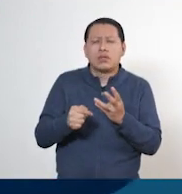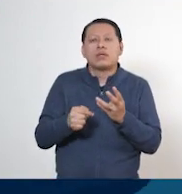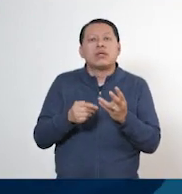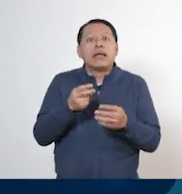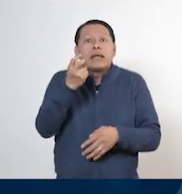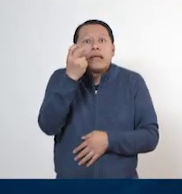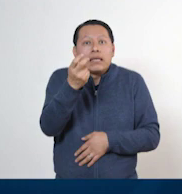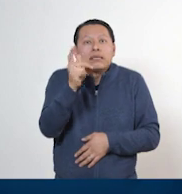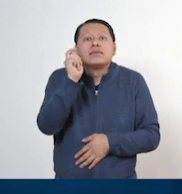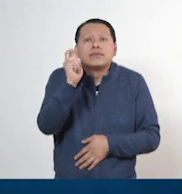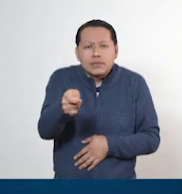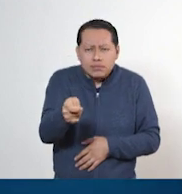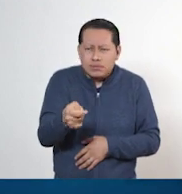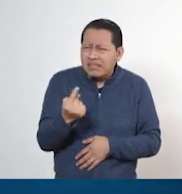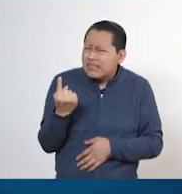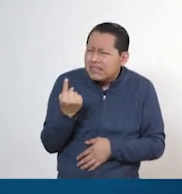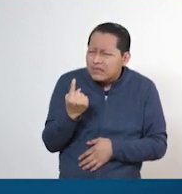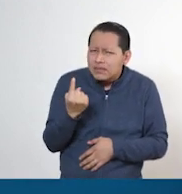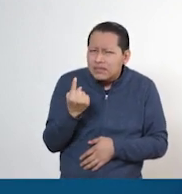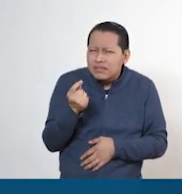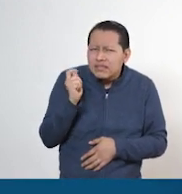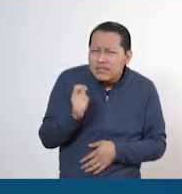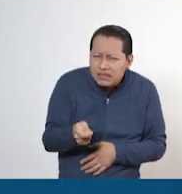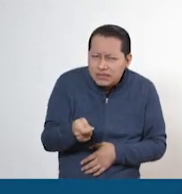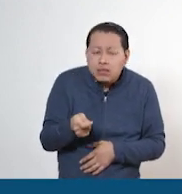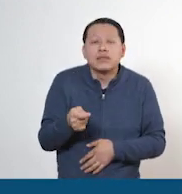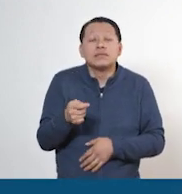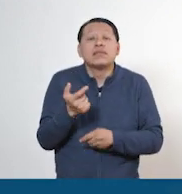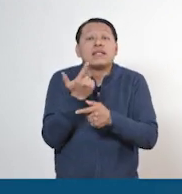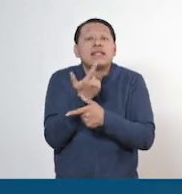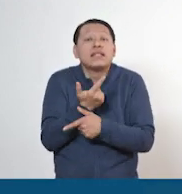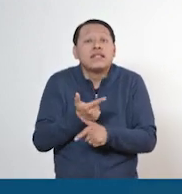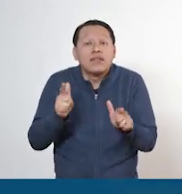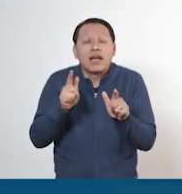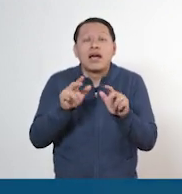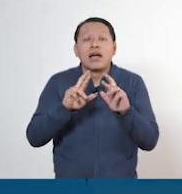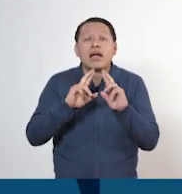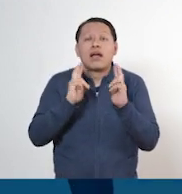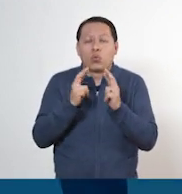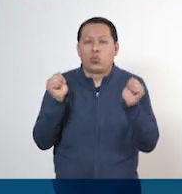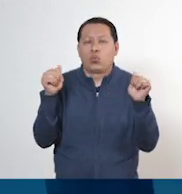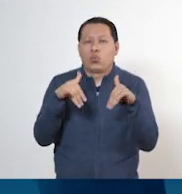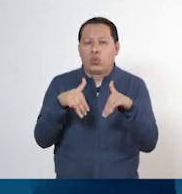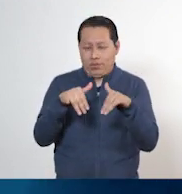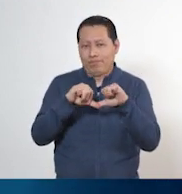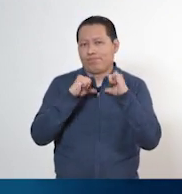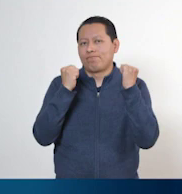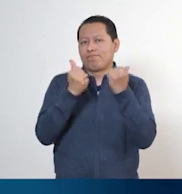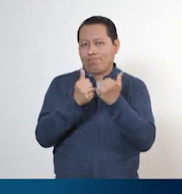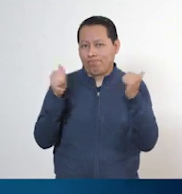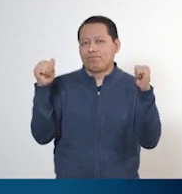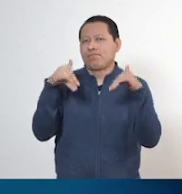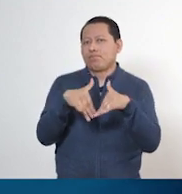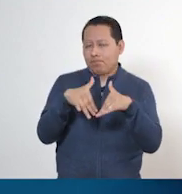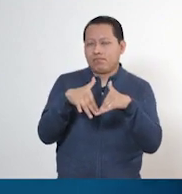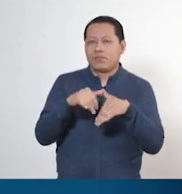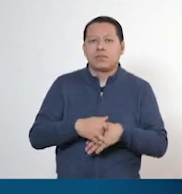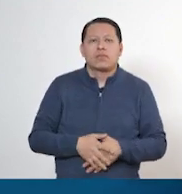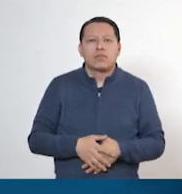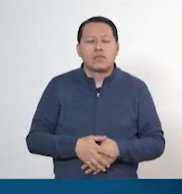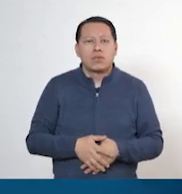¿qué crees que es? ¿Qué? Es la libertad de reunión y de asociación.